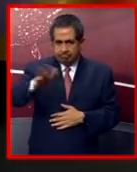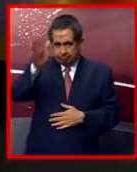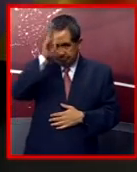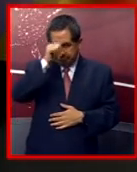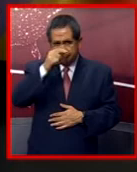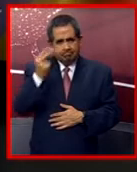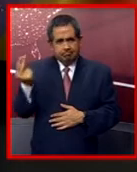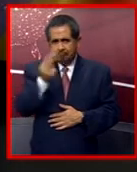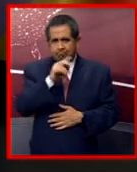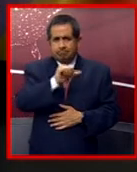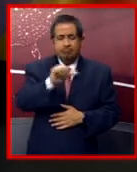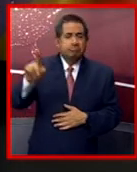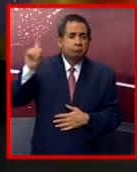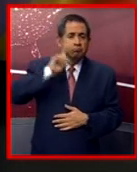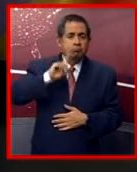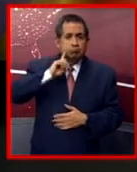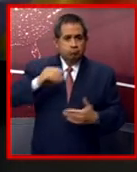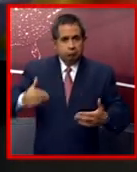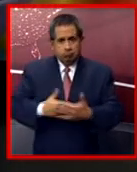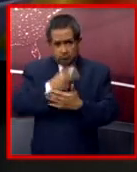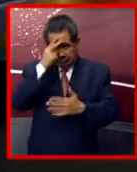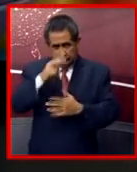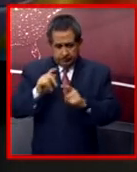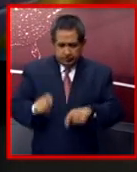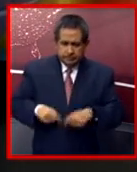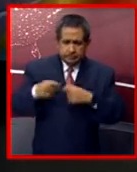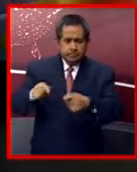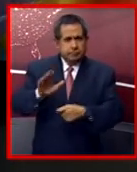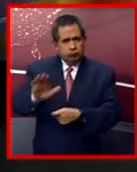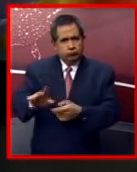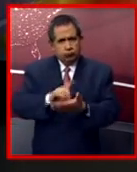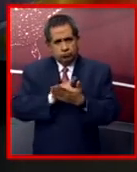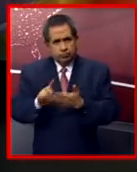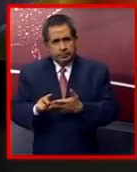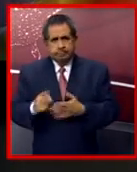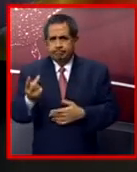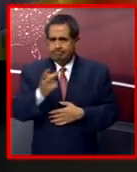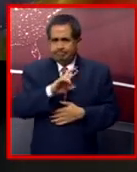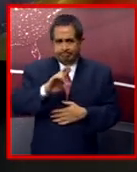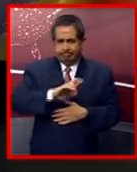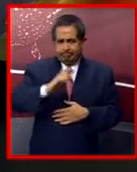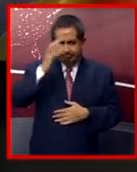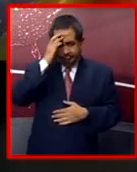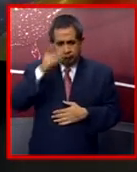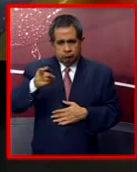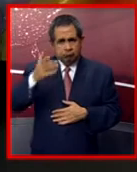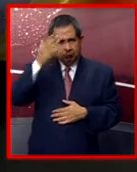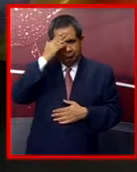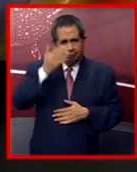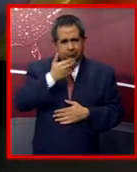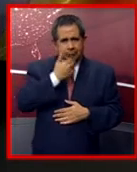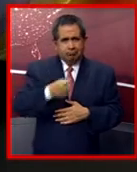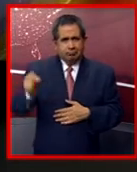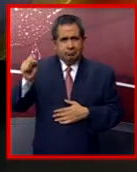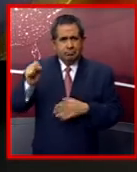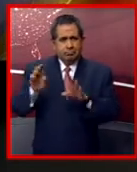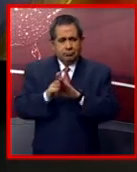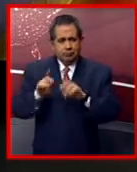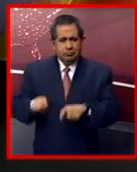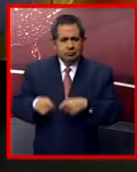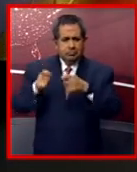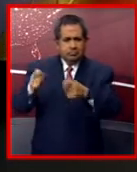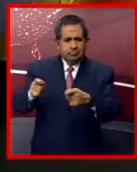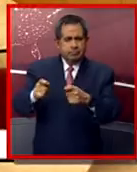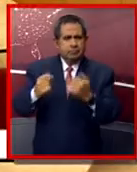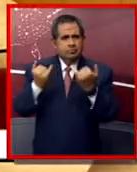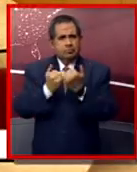urge garantizar a las mujeres mexicanas el acceso integral a sus derechos, por lo que urgió también pausar la pausa de la cuota al